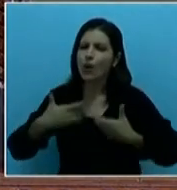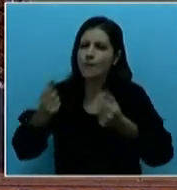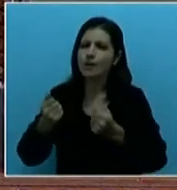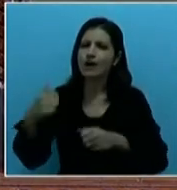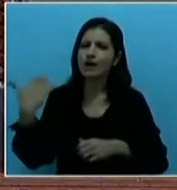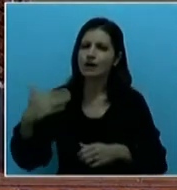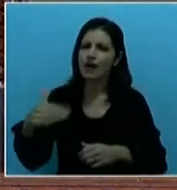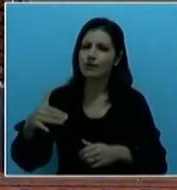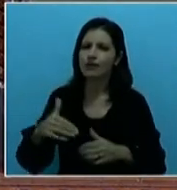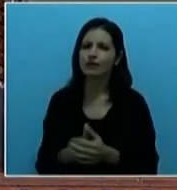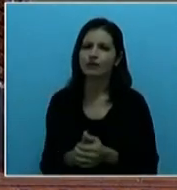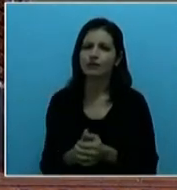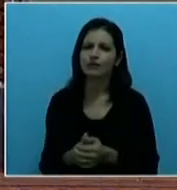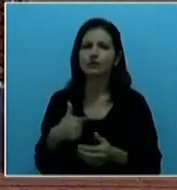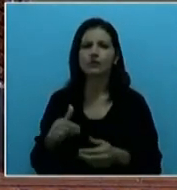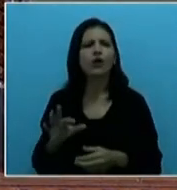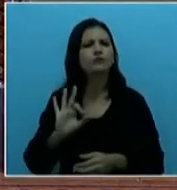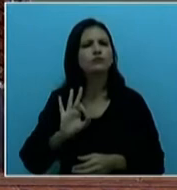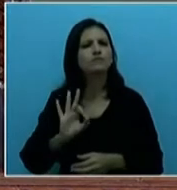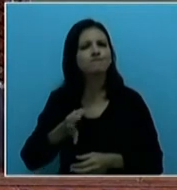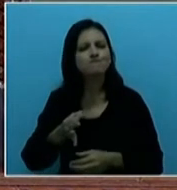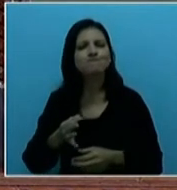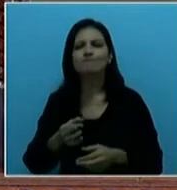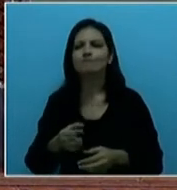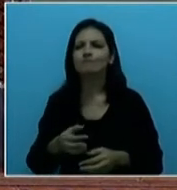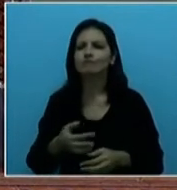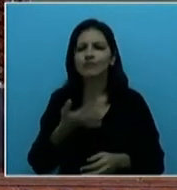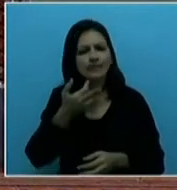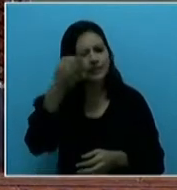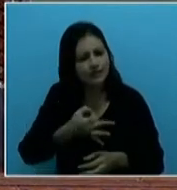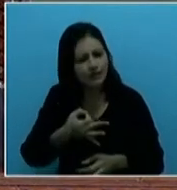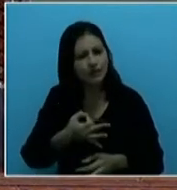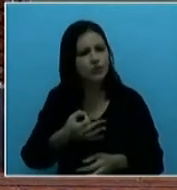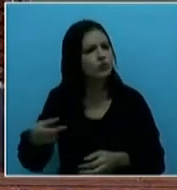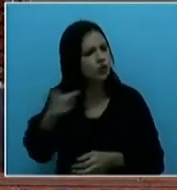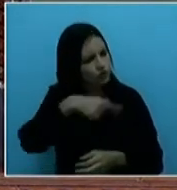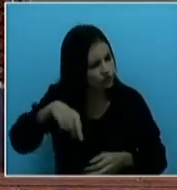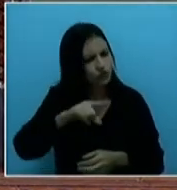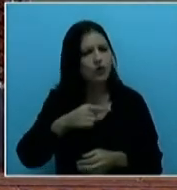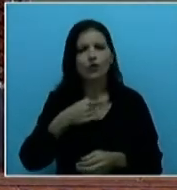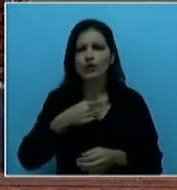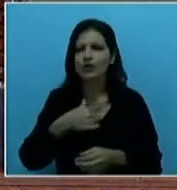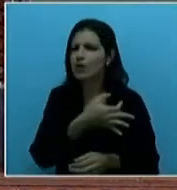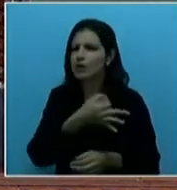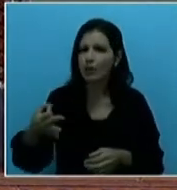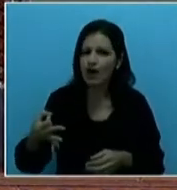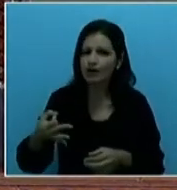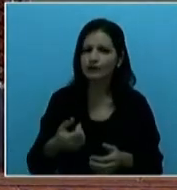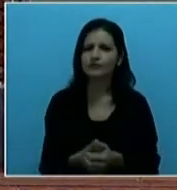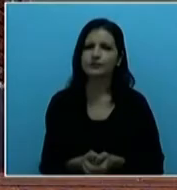recuperación estoy seguro que es el deseo de todos los presentes y de cada uno de los santafesinos y